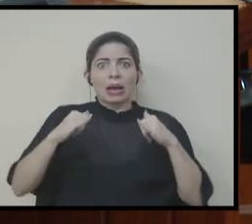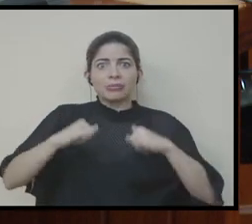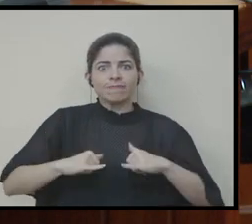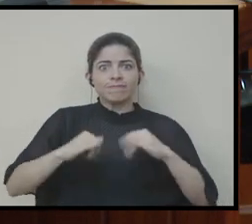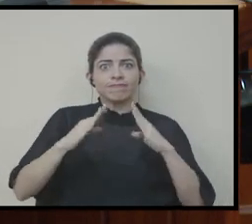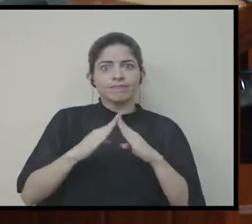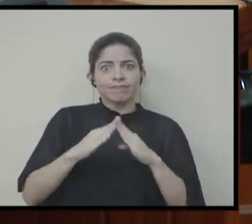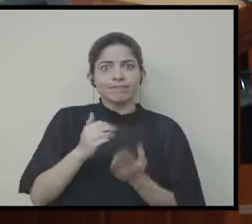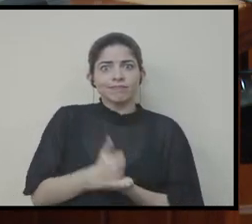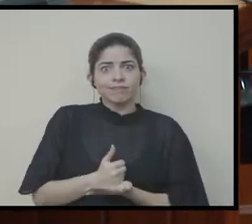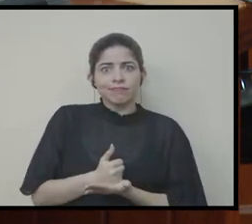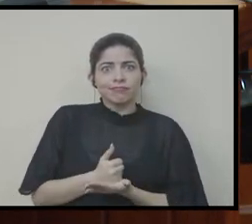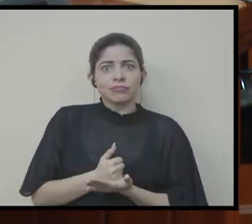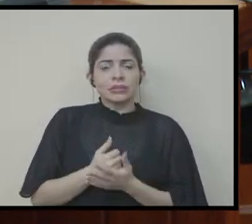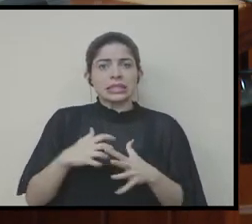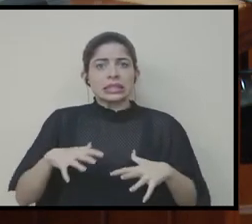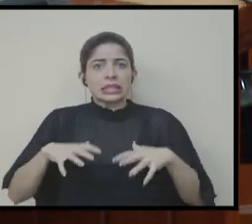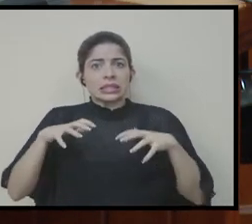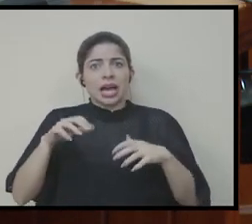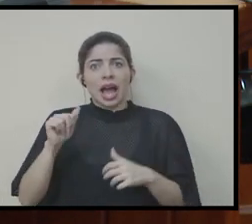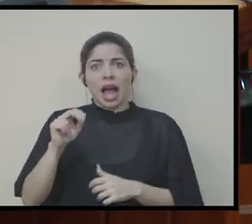casa, con ansiedad,